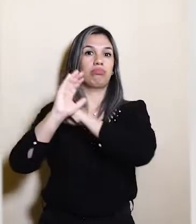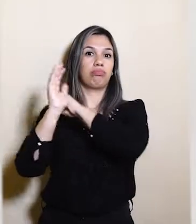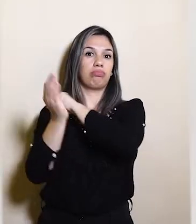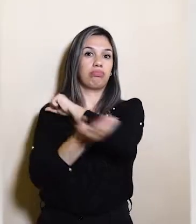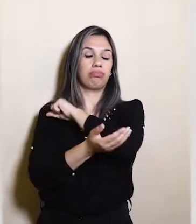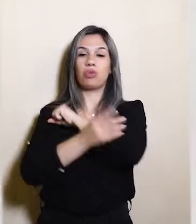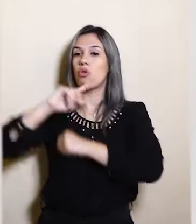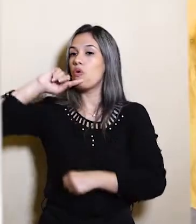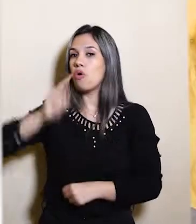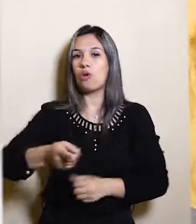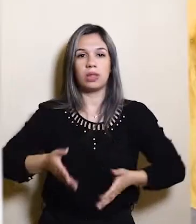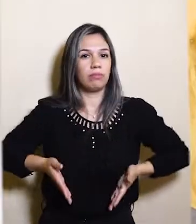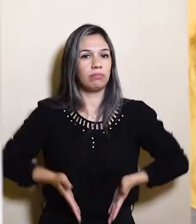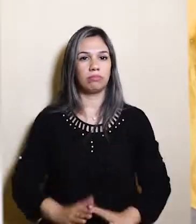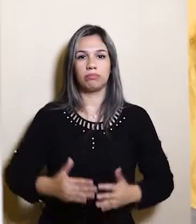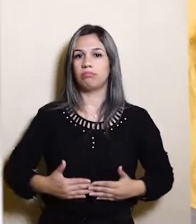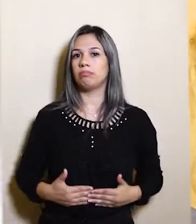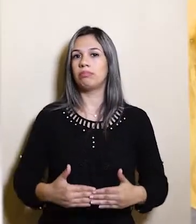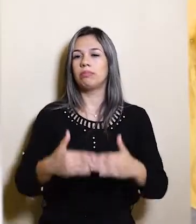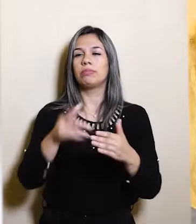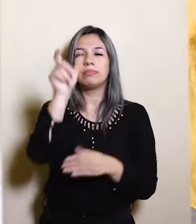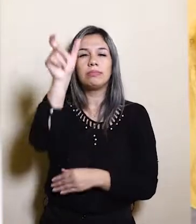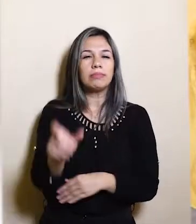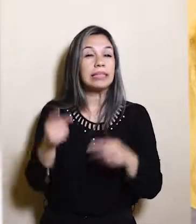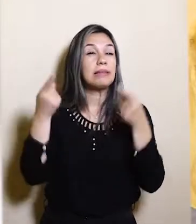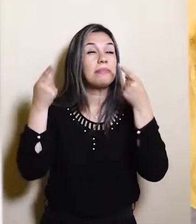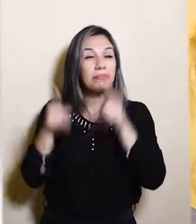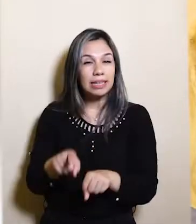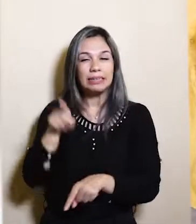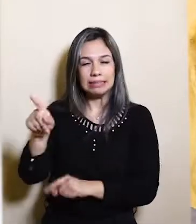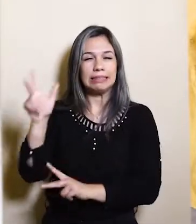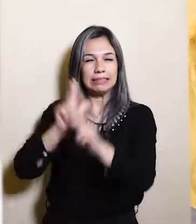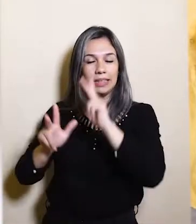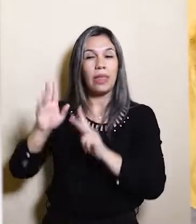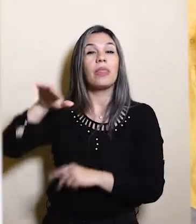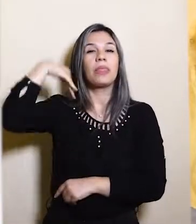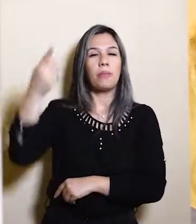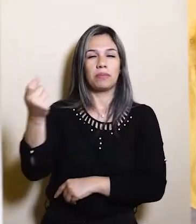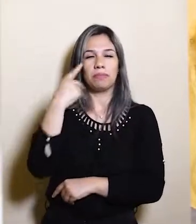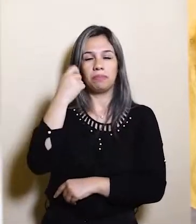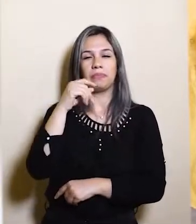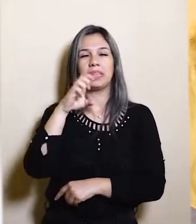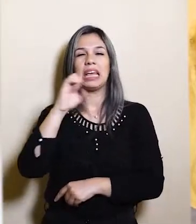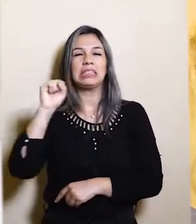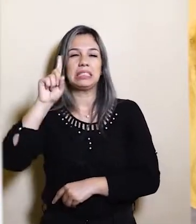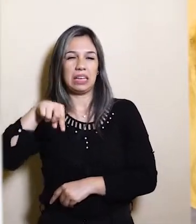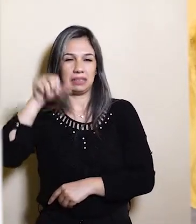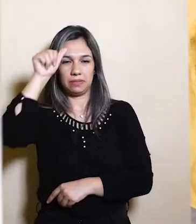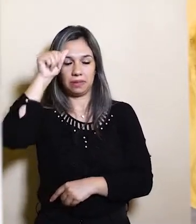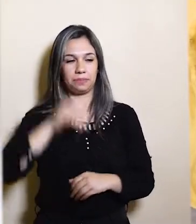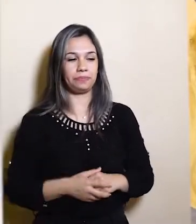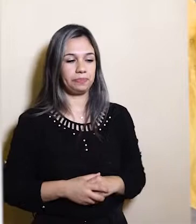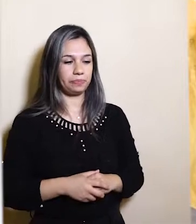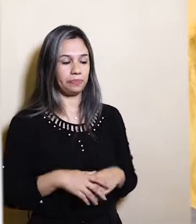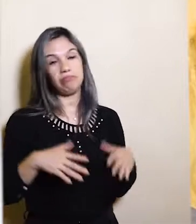y es forzada a esa maternidad? ¿Qué pasa con esa niña? Y después nos metemos ya de lleno en lo que es la AIDS. Menchi, esta es una